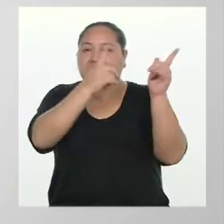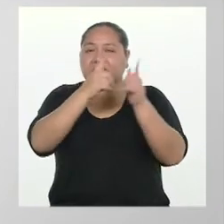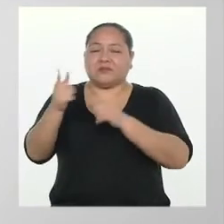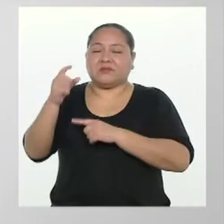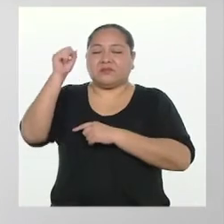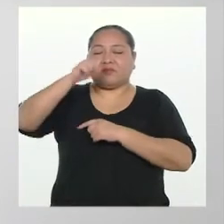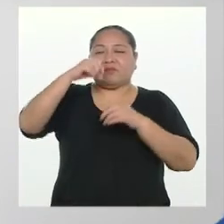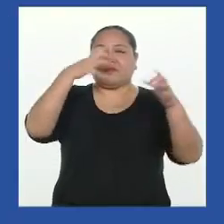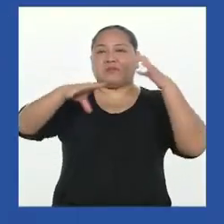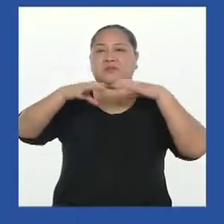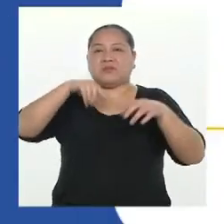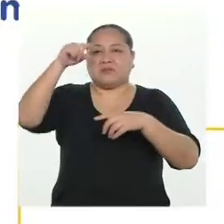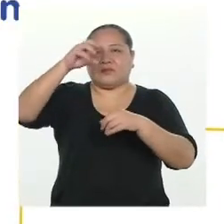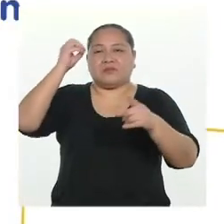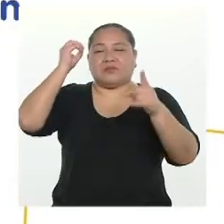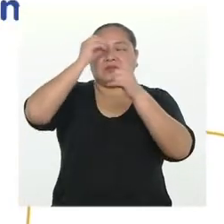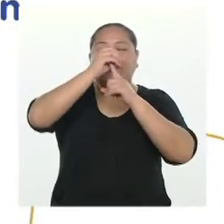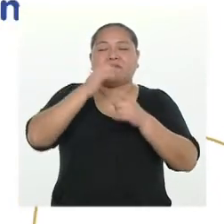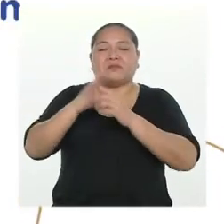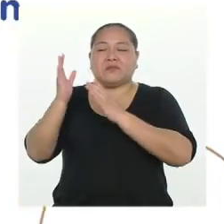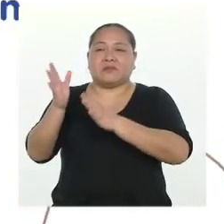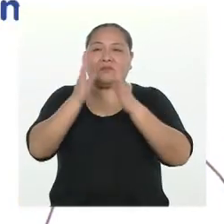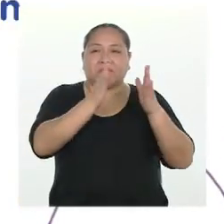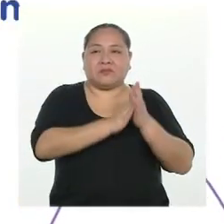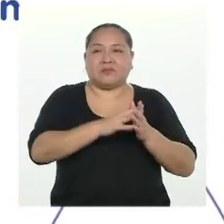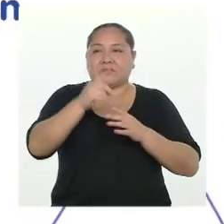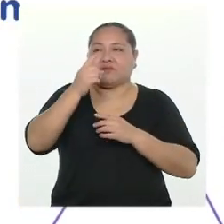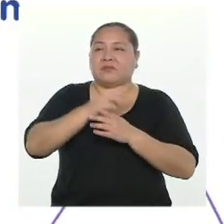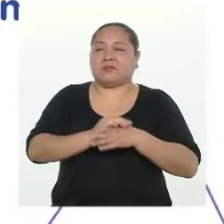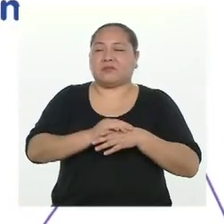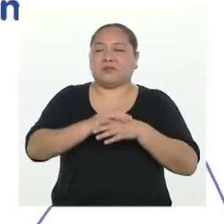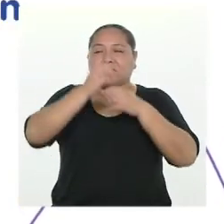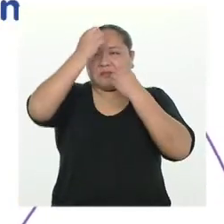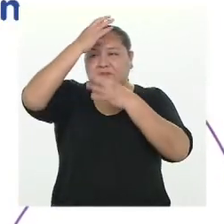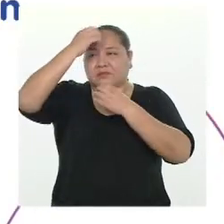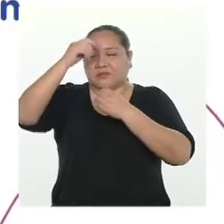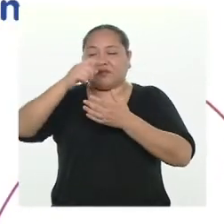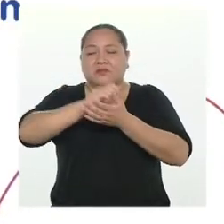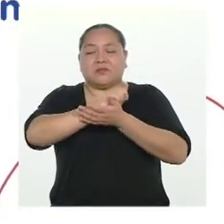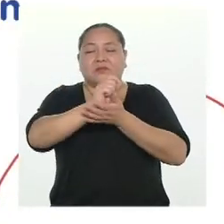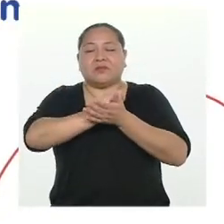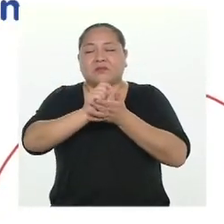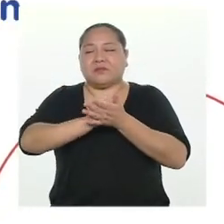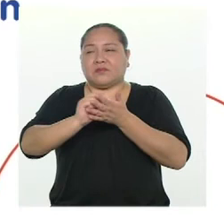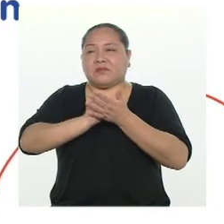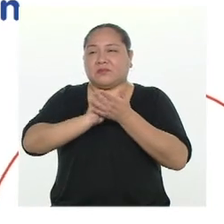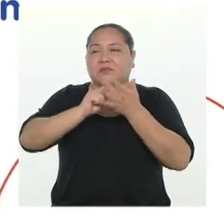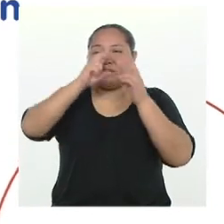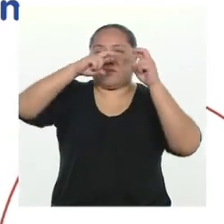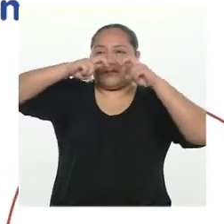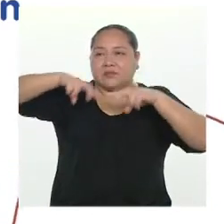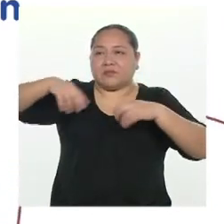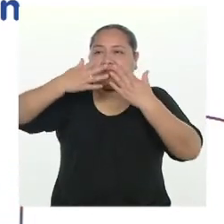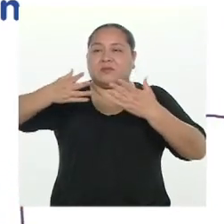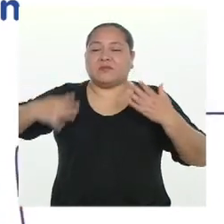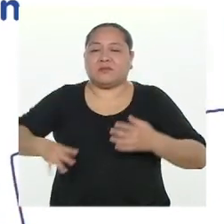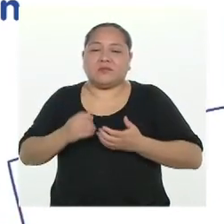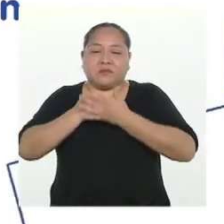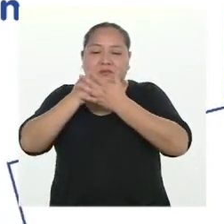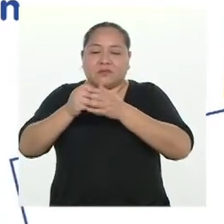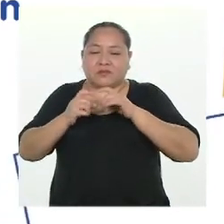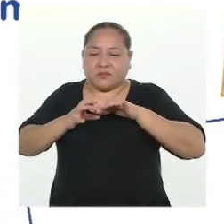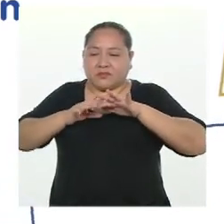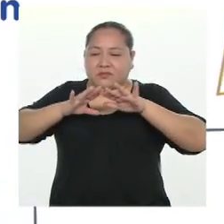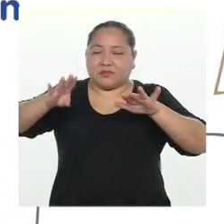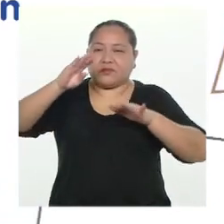que cumplan con el reto. Elaborar un reporte de indagación sobre los factores que permiten la